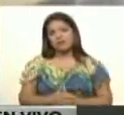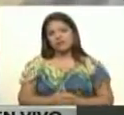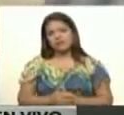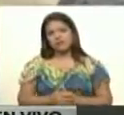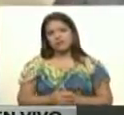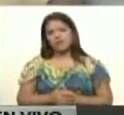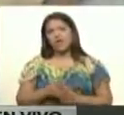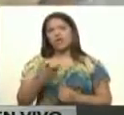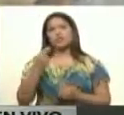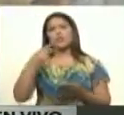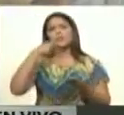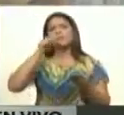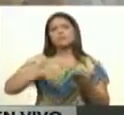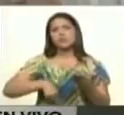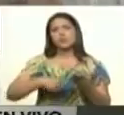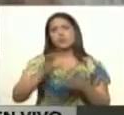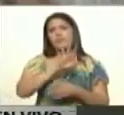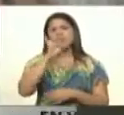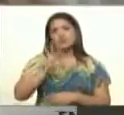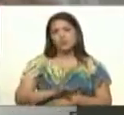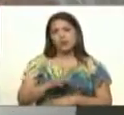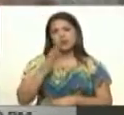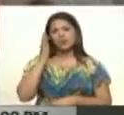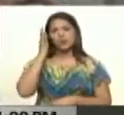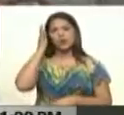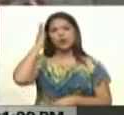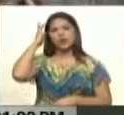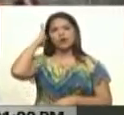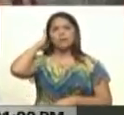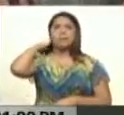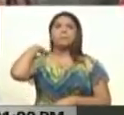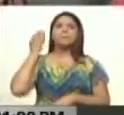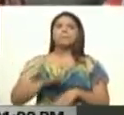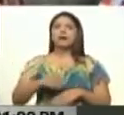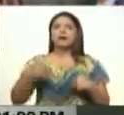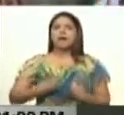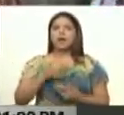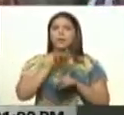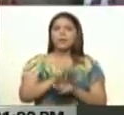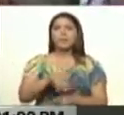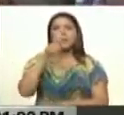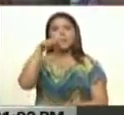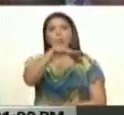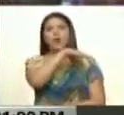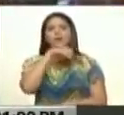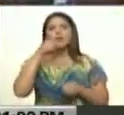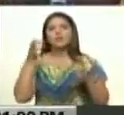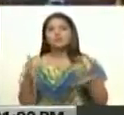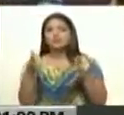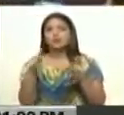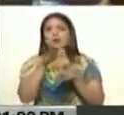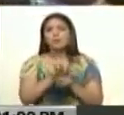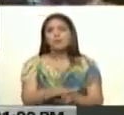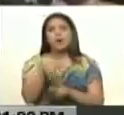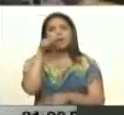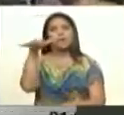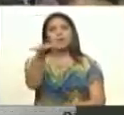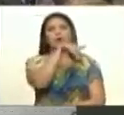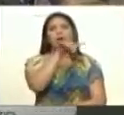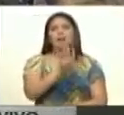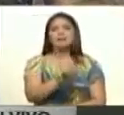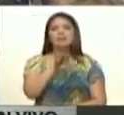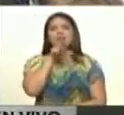el presupuesto, de una manera para reventar al pueblo, para provocar al pueblo. Esas son las